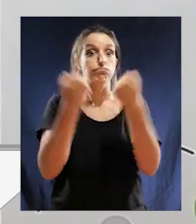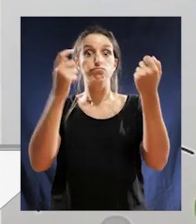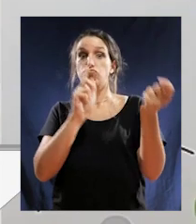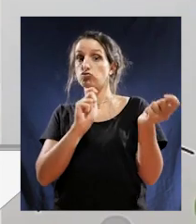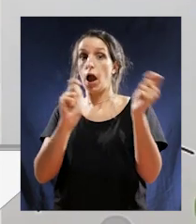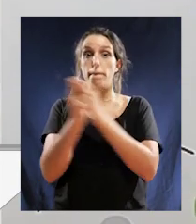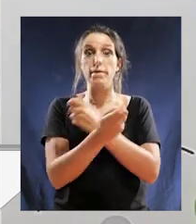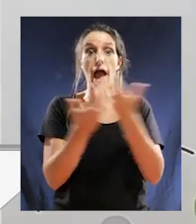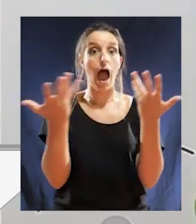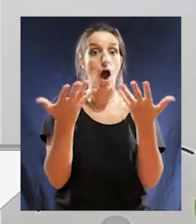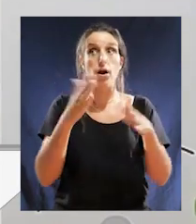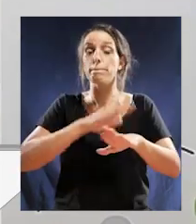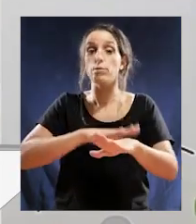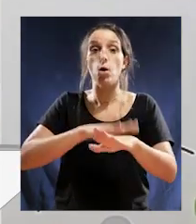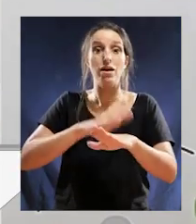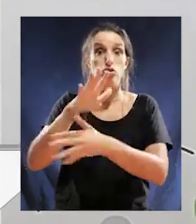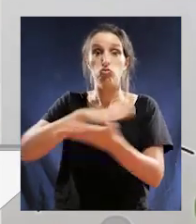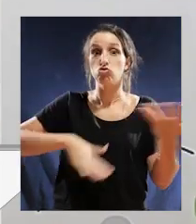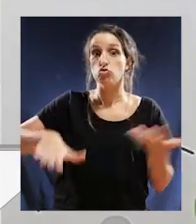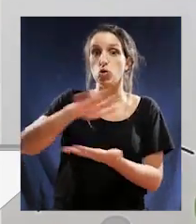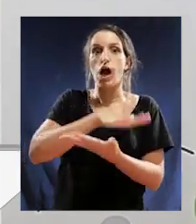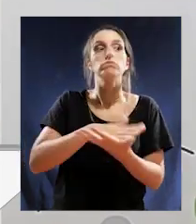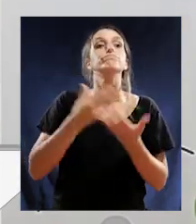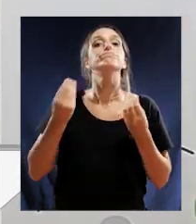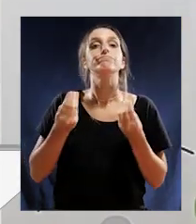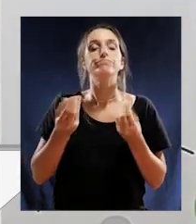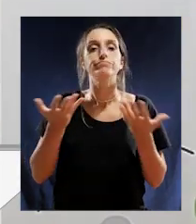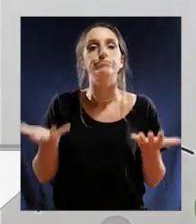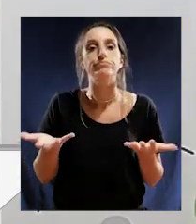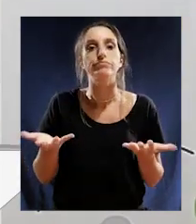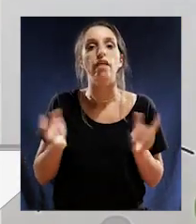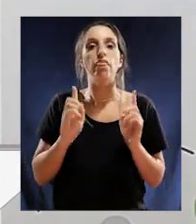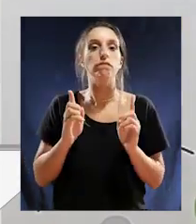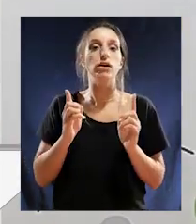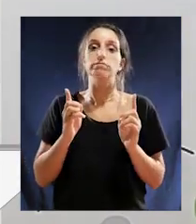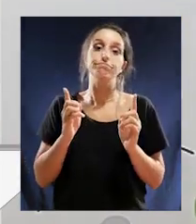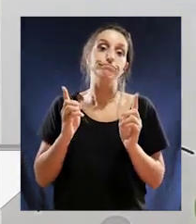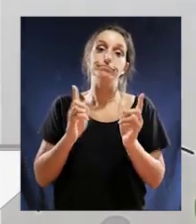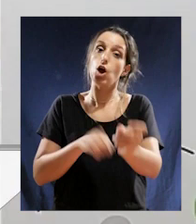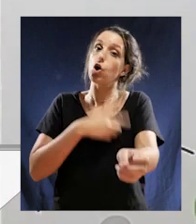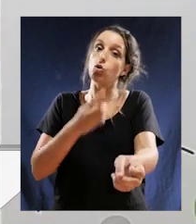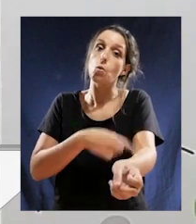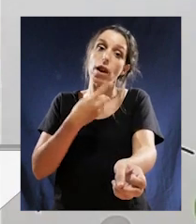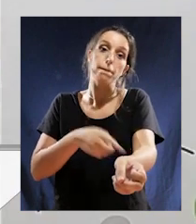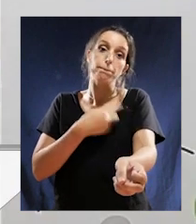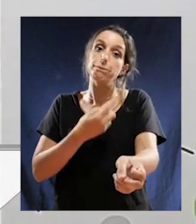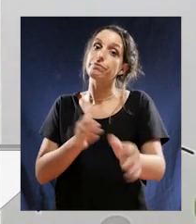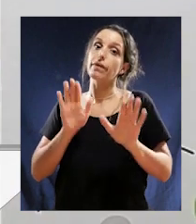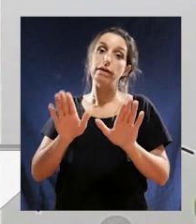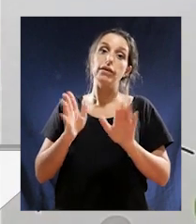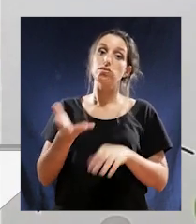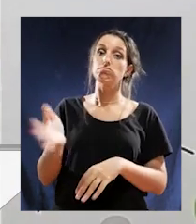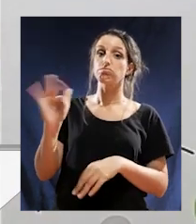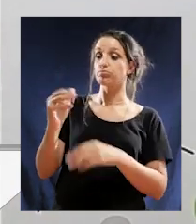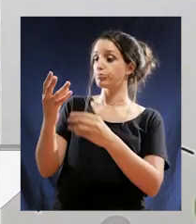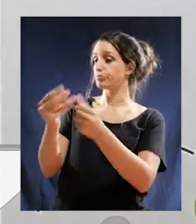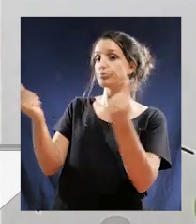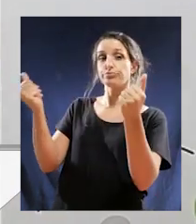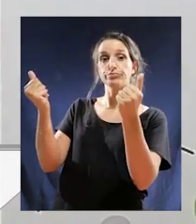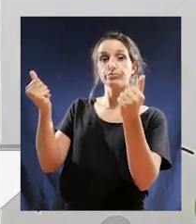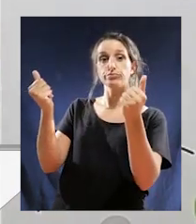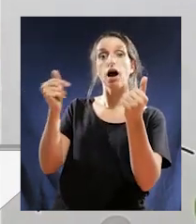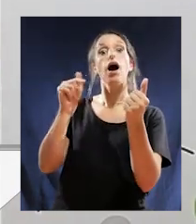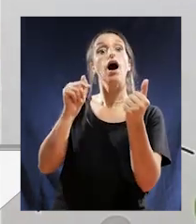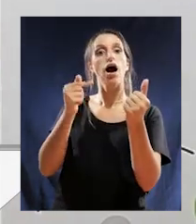y ante esta situación en la que estamos no nos queda más remedio que acostumbrarnos un poco a esa rutina que no está